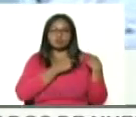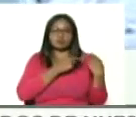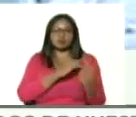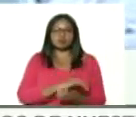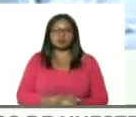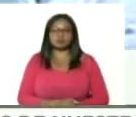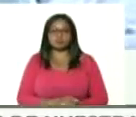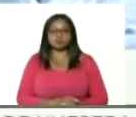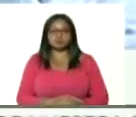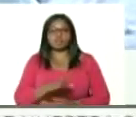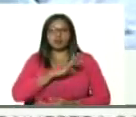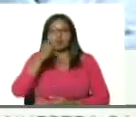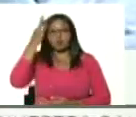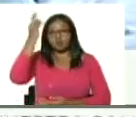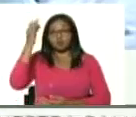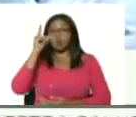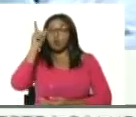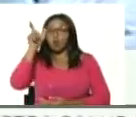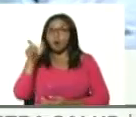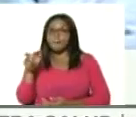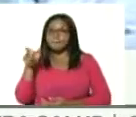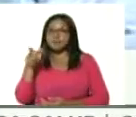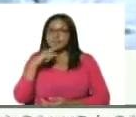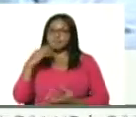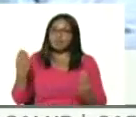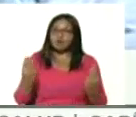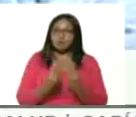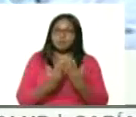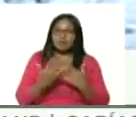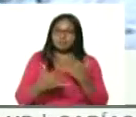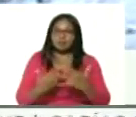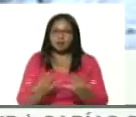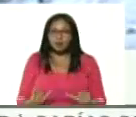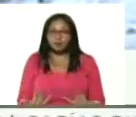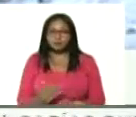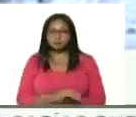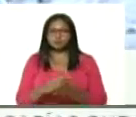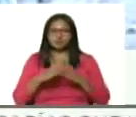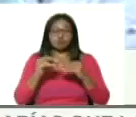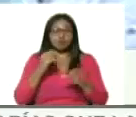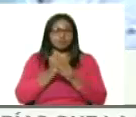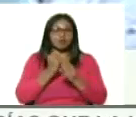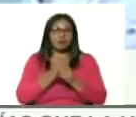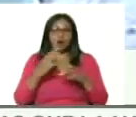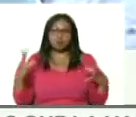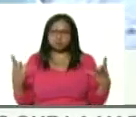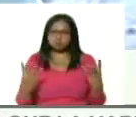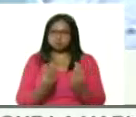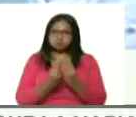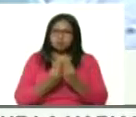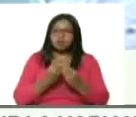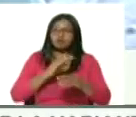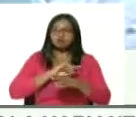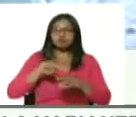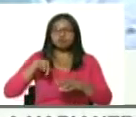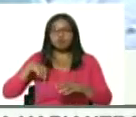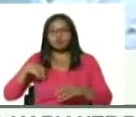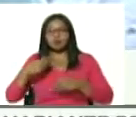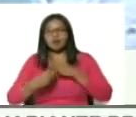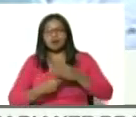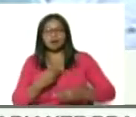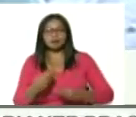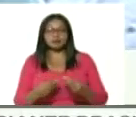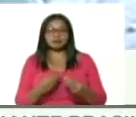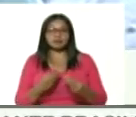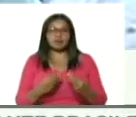concejal del circuito también acompañando en todo este trabajo colectivo que estamos haciendo en